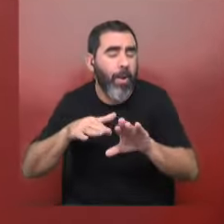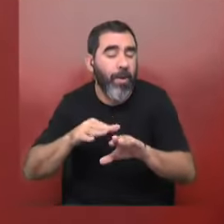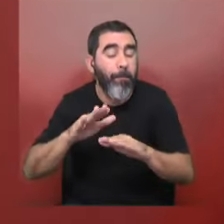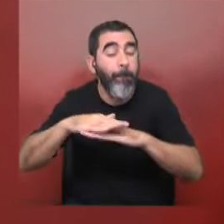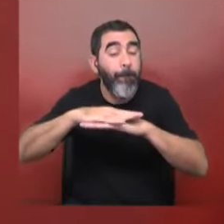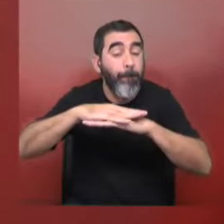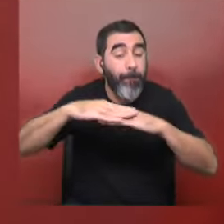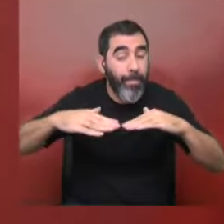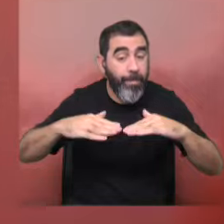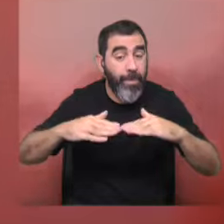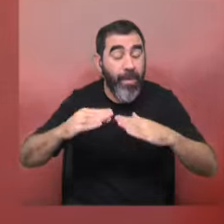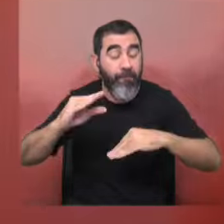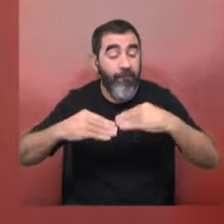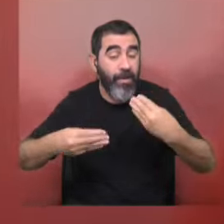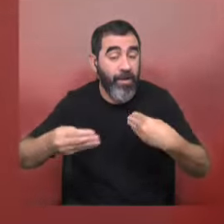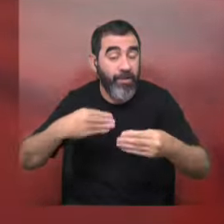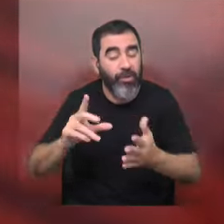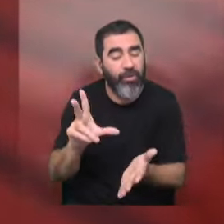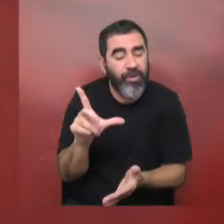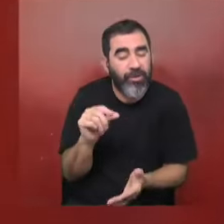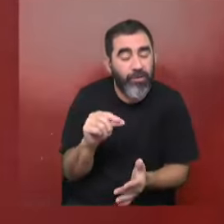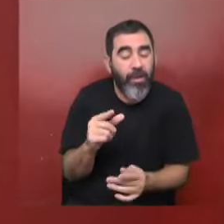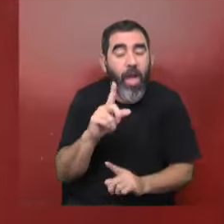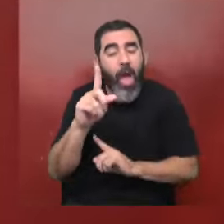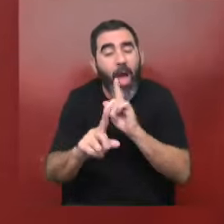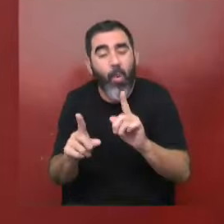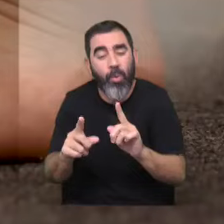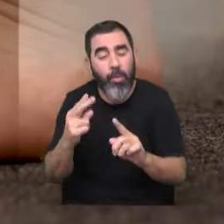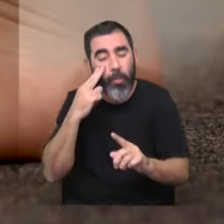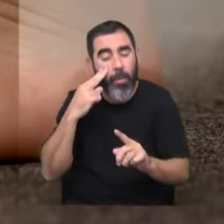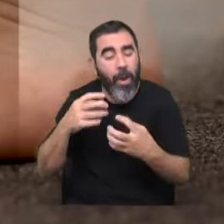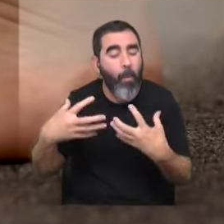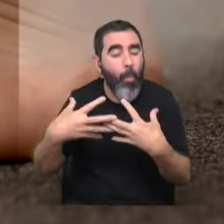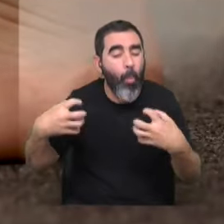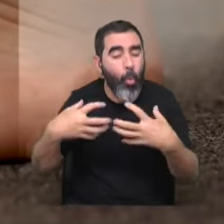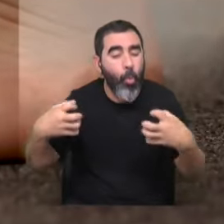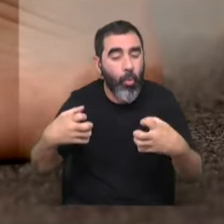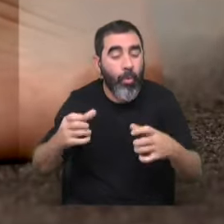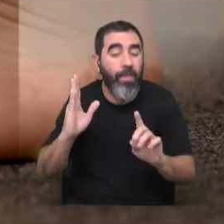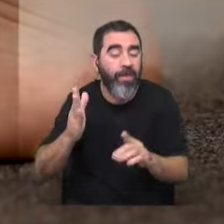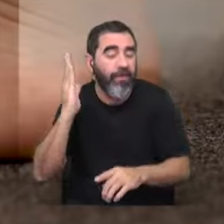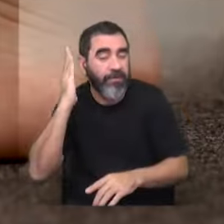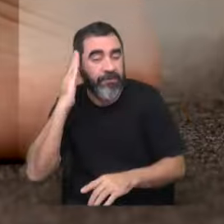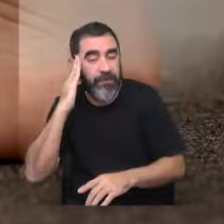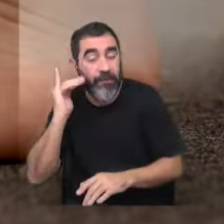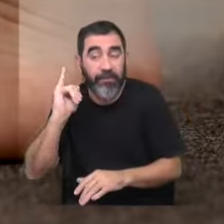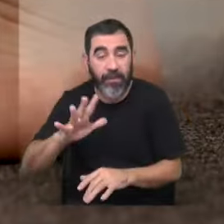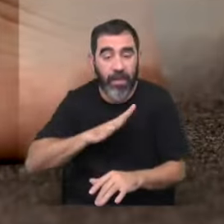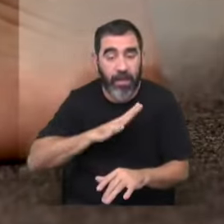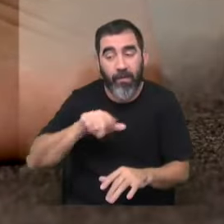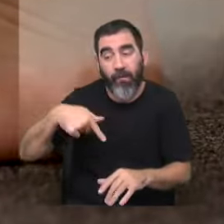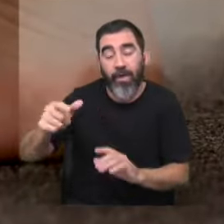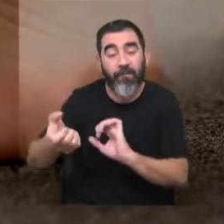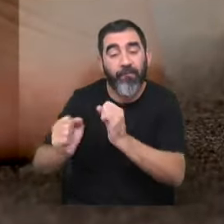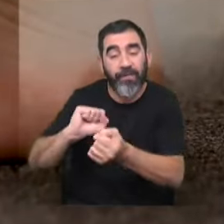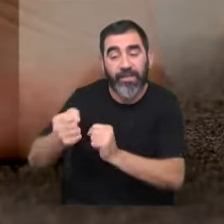pies planos, flexibles pero dolorosos, sean por alguna contractura muscular. Estas hay que determinarlas y si es que las tienen, derivar al